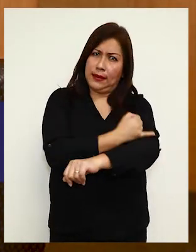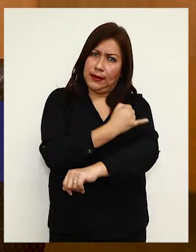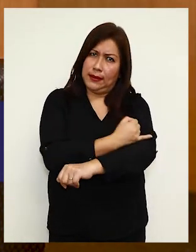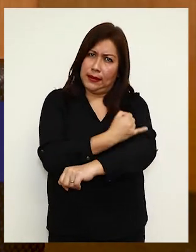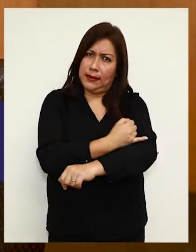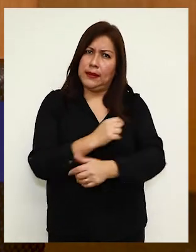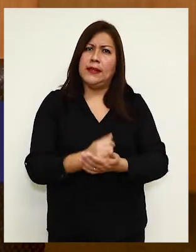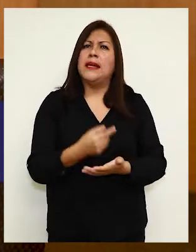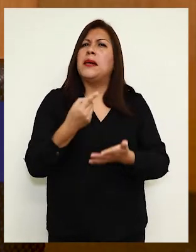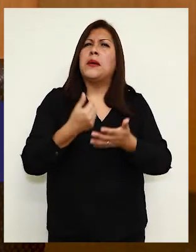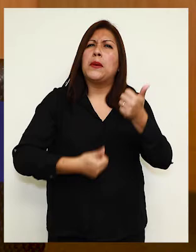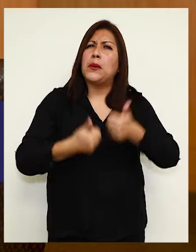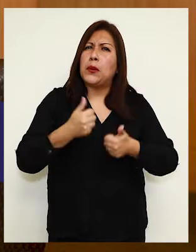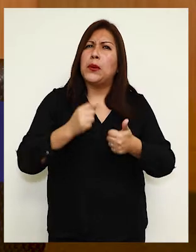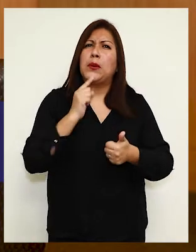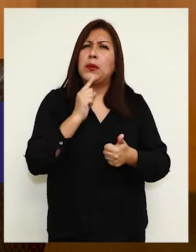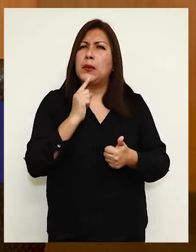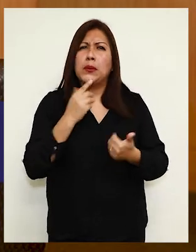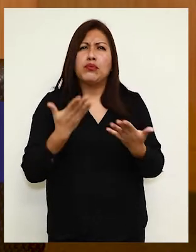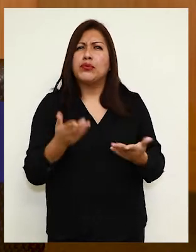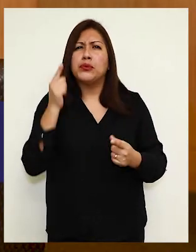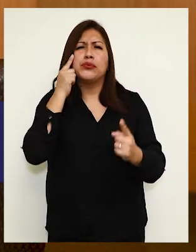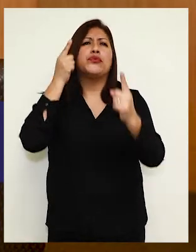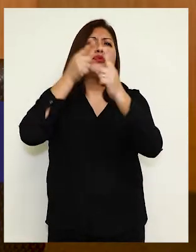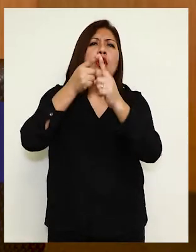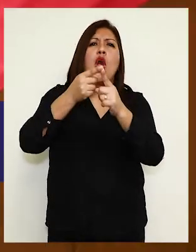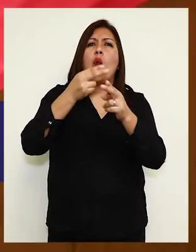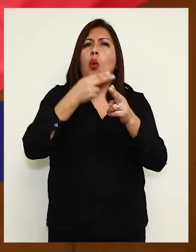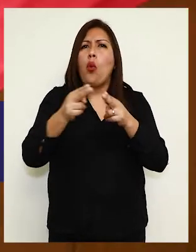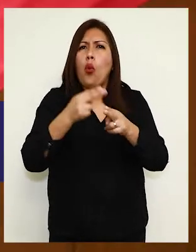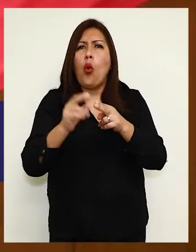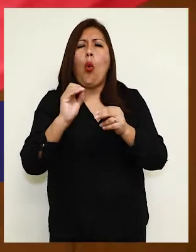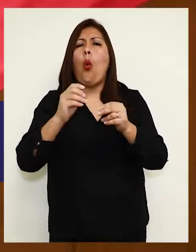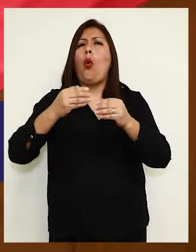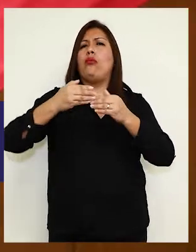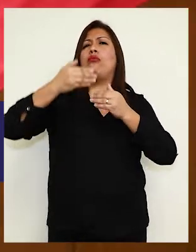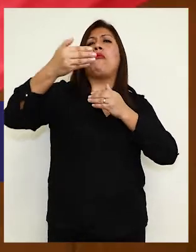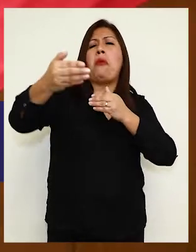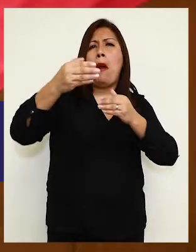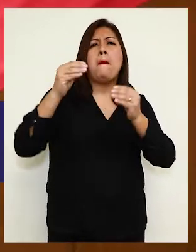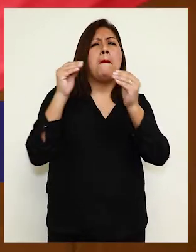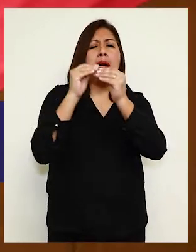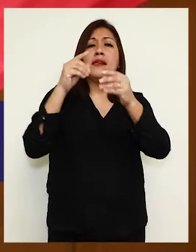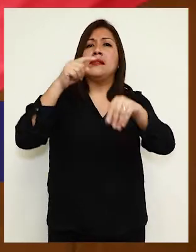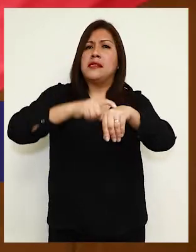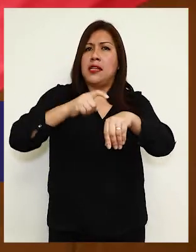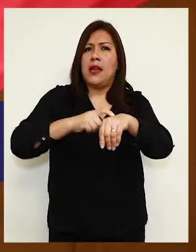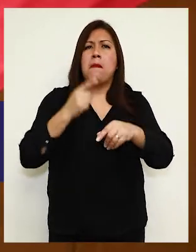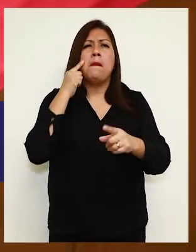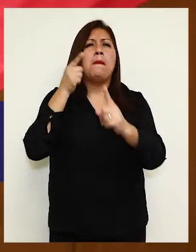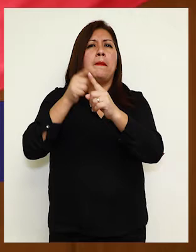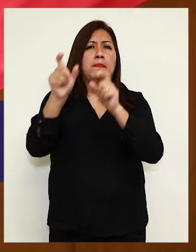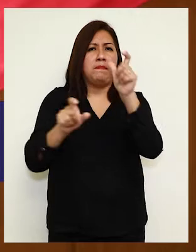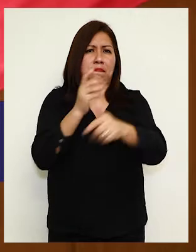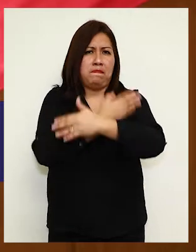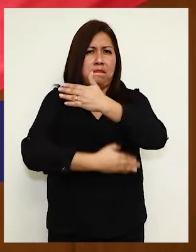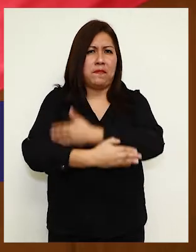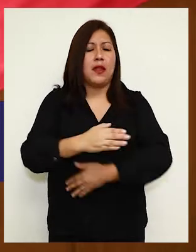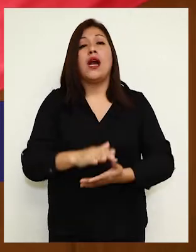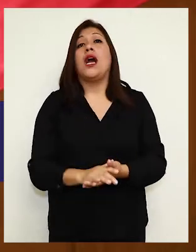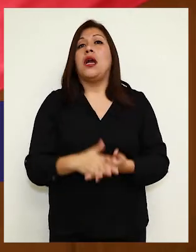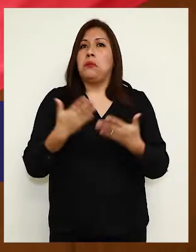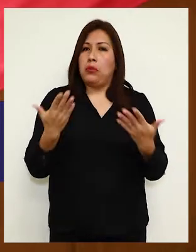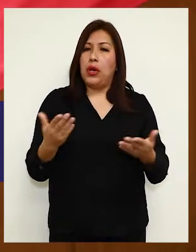a corto, mediano y largo plazo para las personas con discapacidad? Lo que tenemos que trabajar mucho es